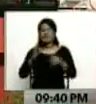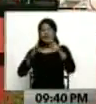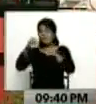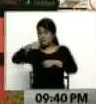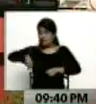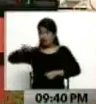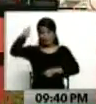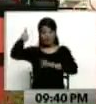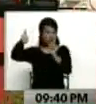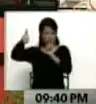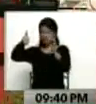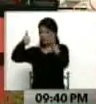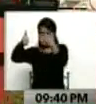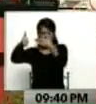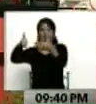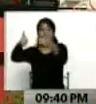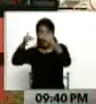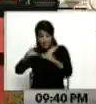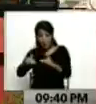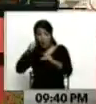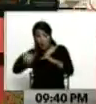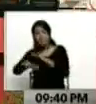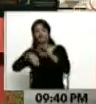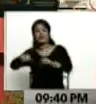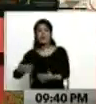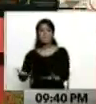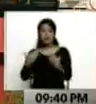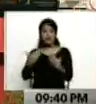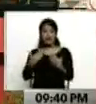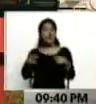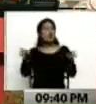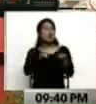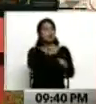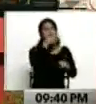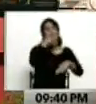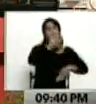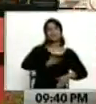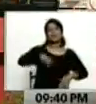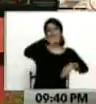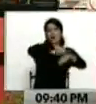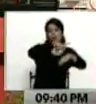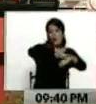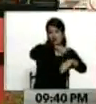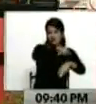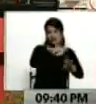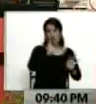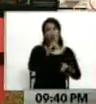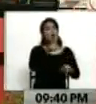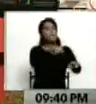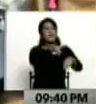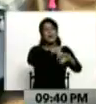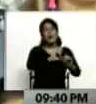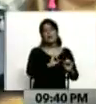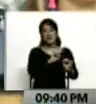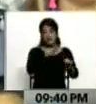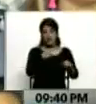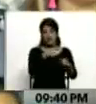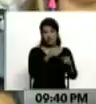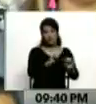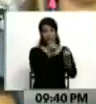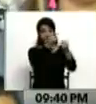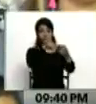presidente o sea macri el presidente o sea el tipo este que está en Uruguay Paraguay Perdón quieran sacarnos de